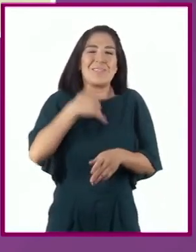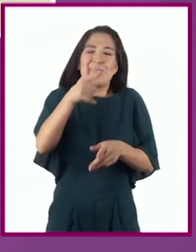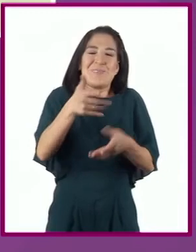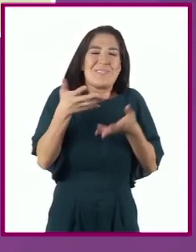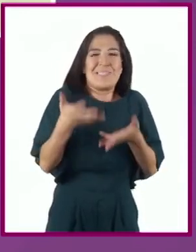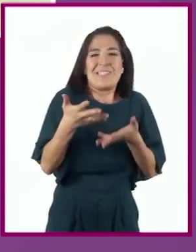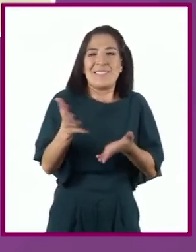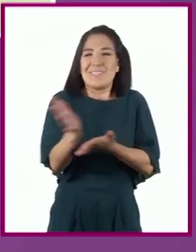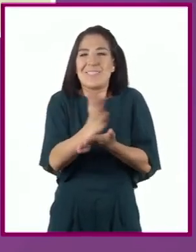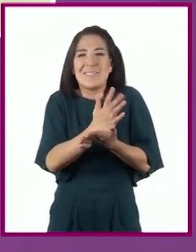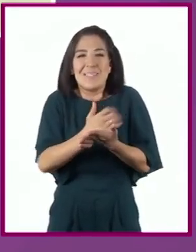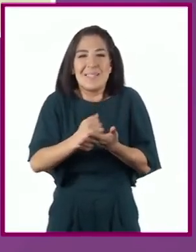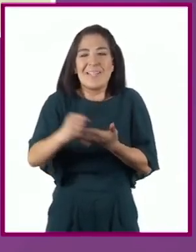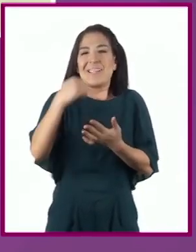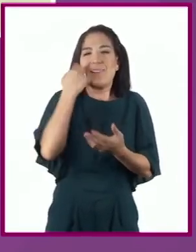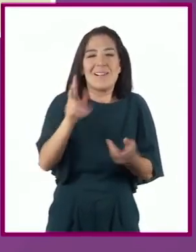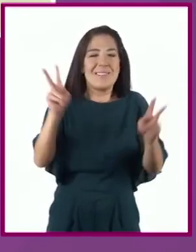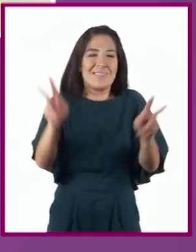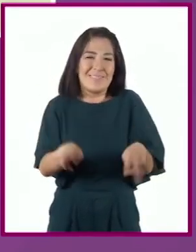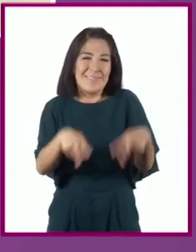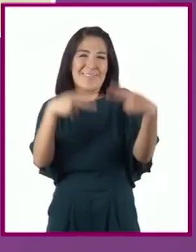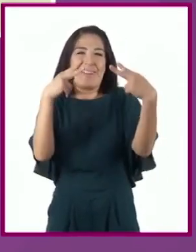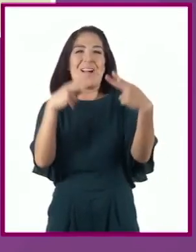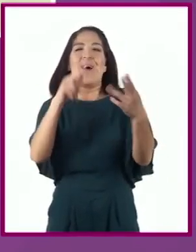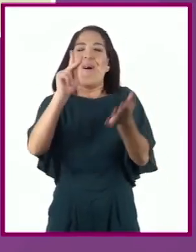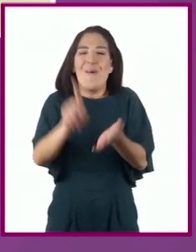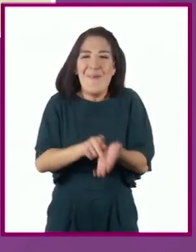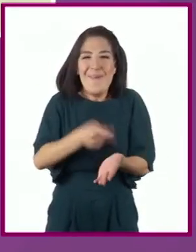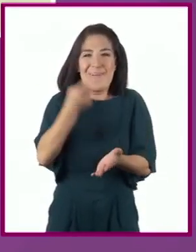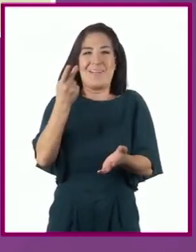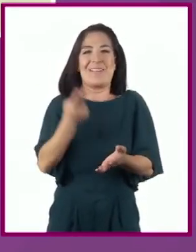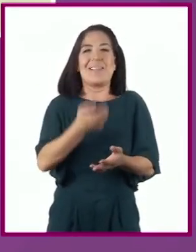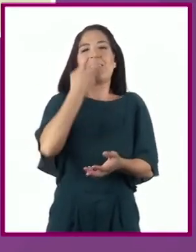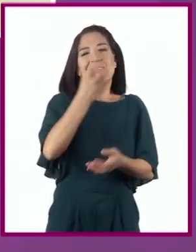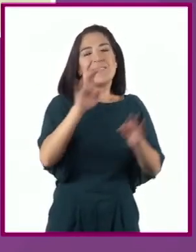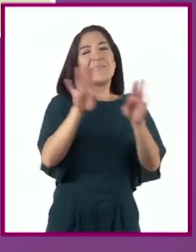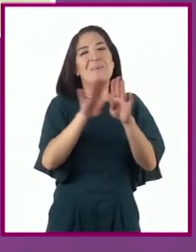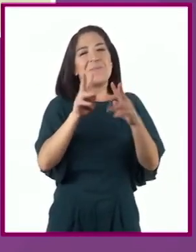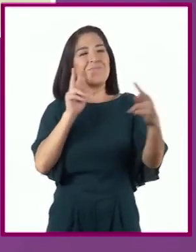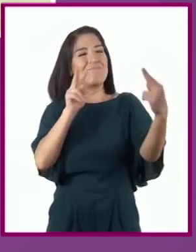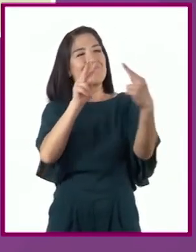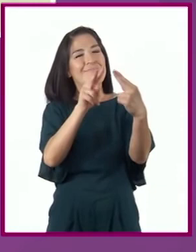ya mirar nuevamente esos ojos.